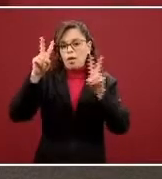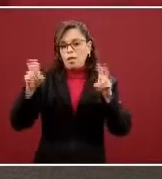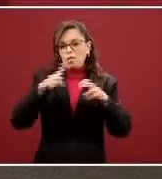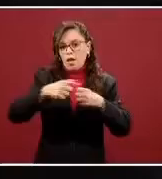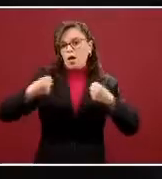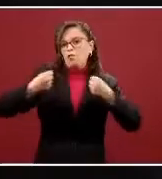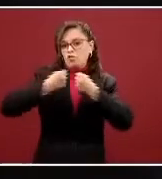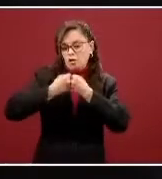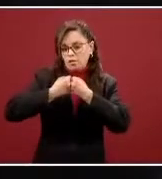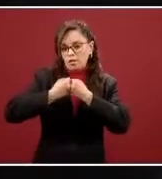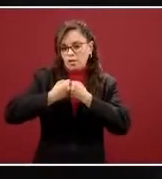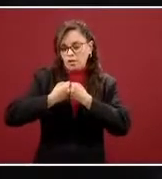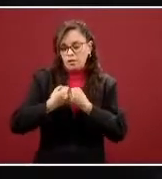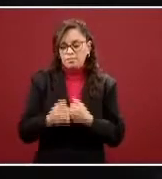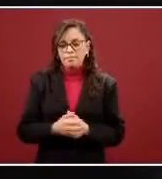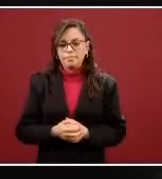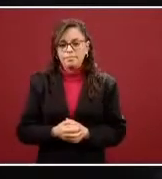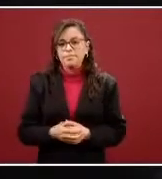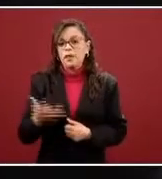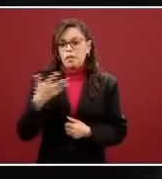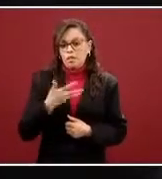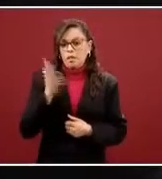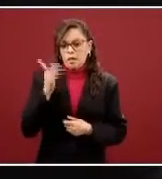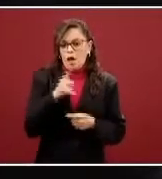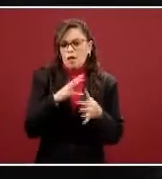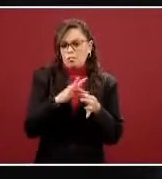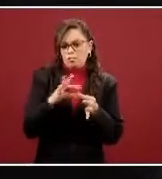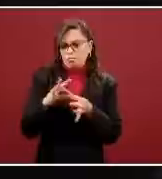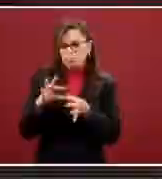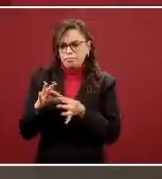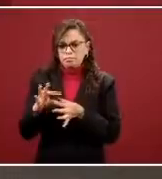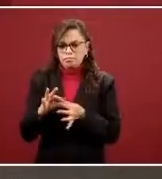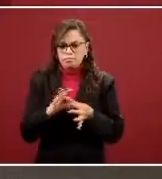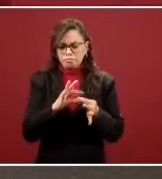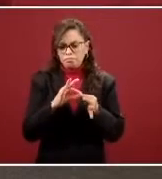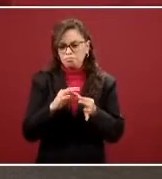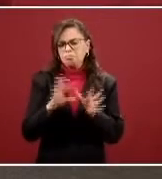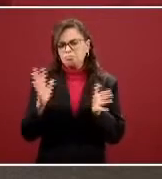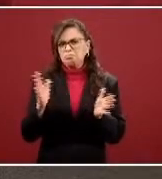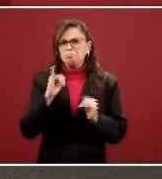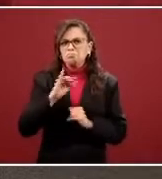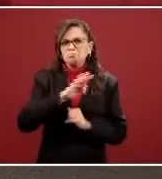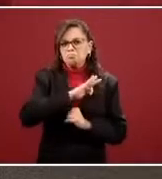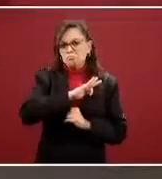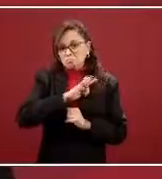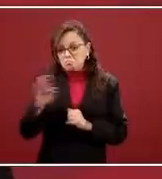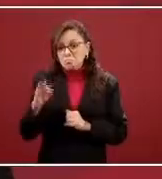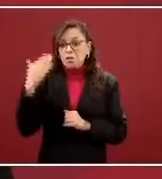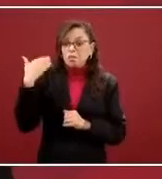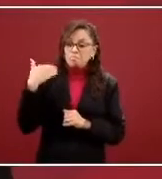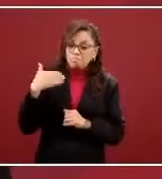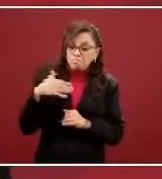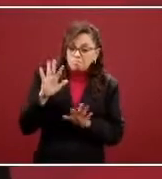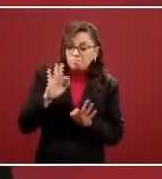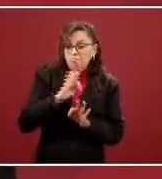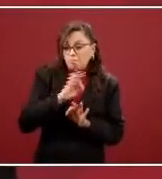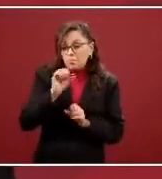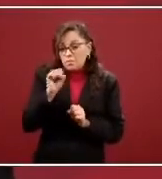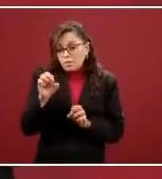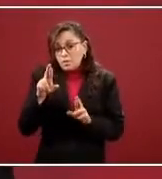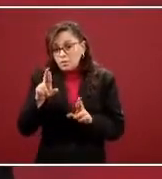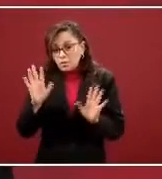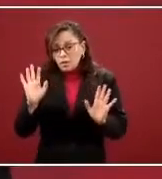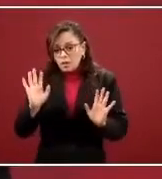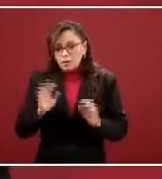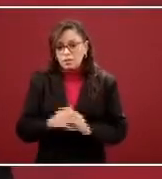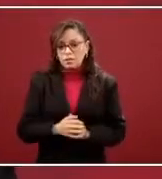declaraciones es de que se dan en un marco de pudiera haber la posibilidad, o sea, no es una